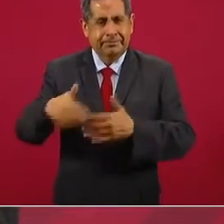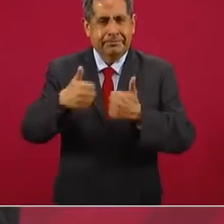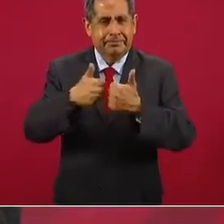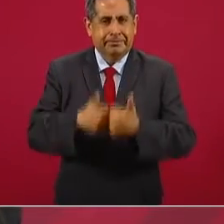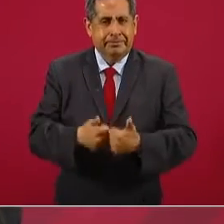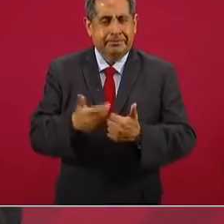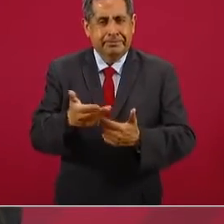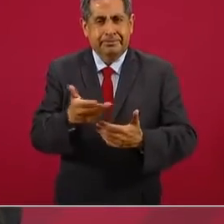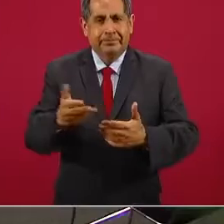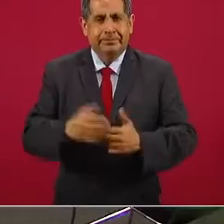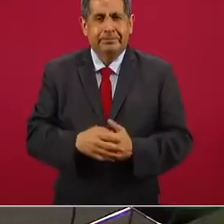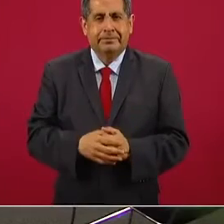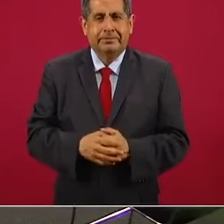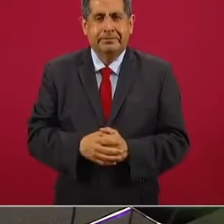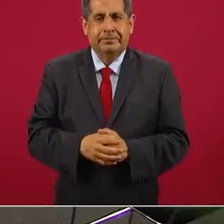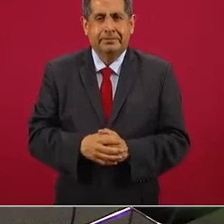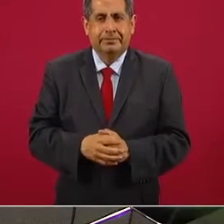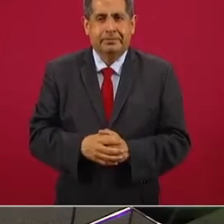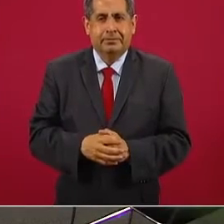también,